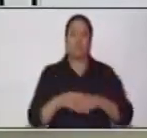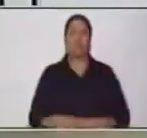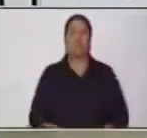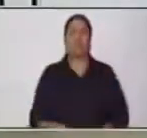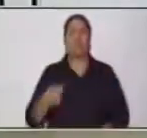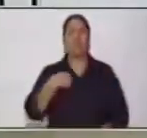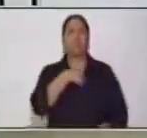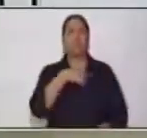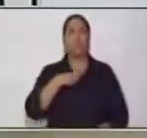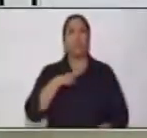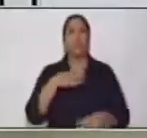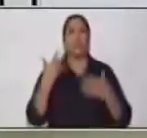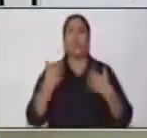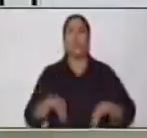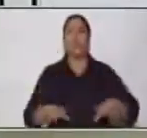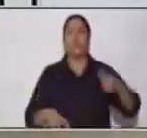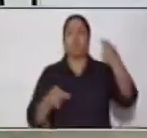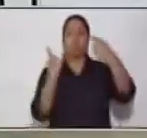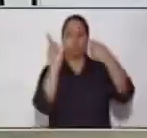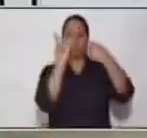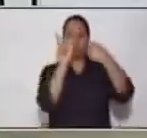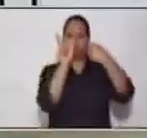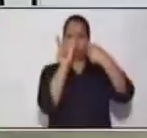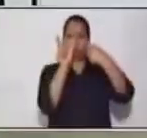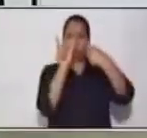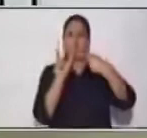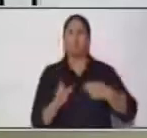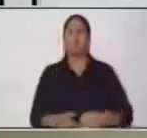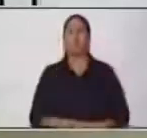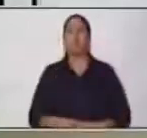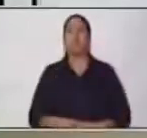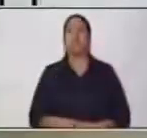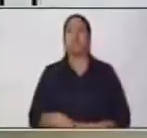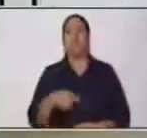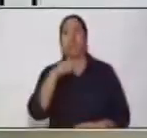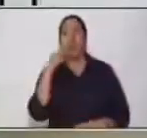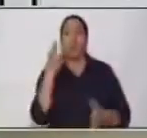primera ecuación, con morado, que dice